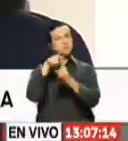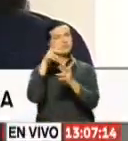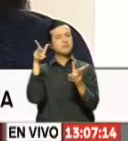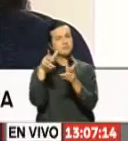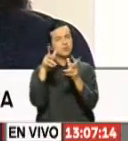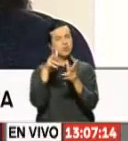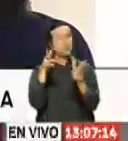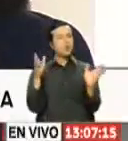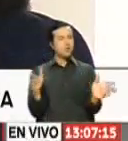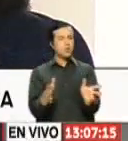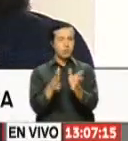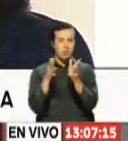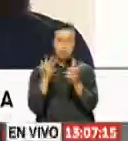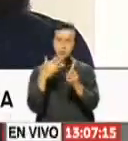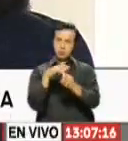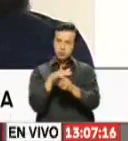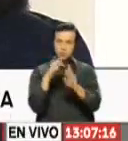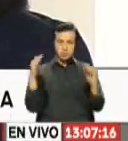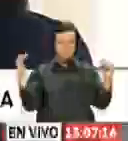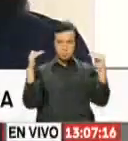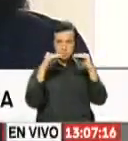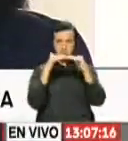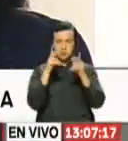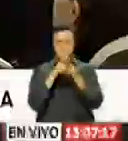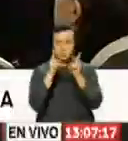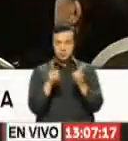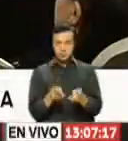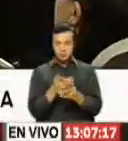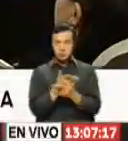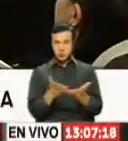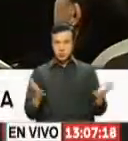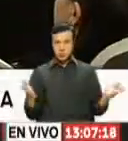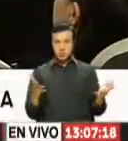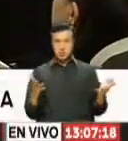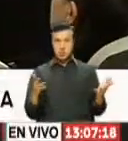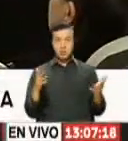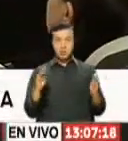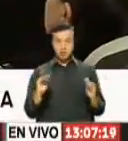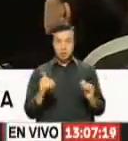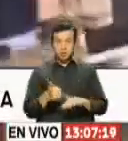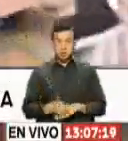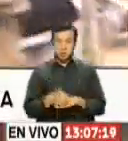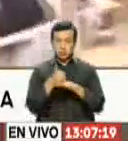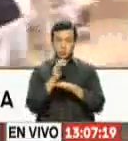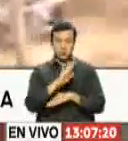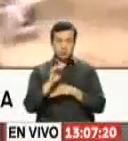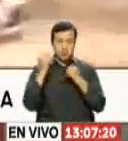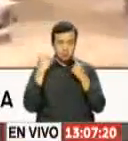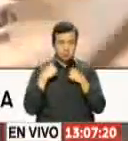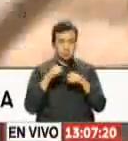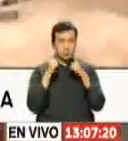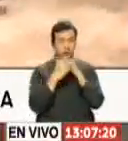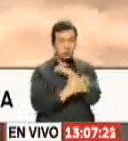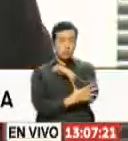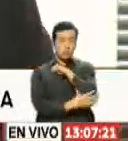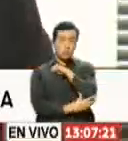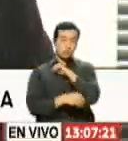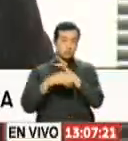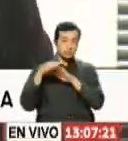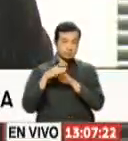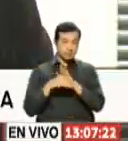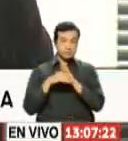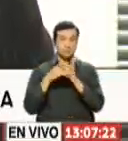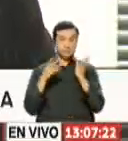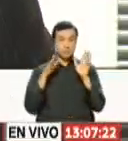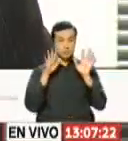de una sociedad incluyente, equitativa y humana. Según las autoridades, gracias a estos esfuerzos se bajaron los índices de pobreza extrema al